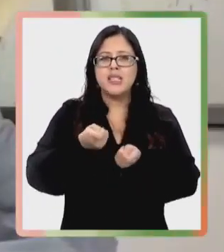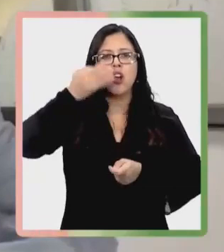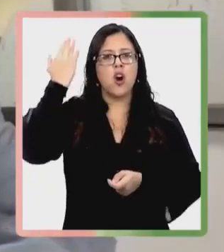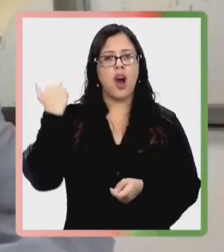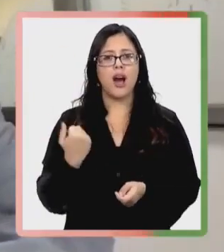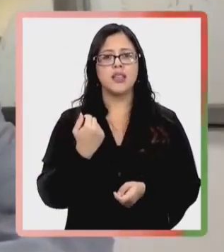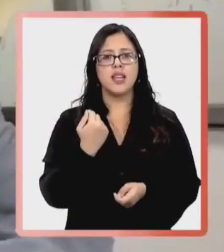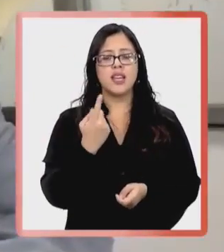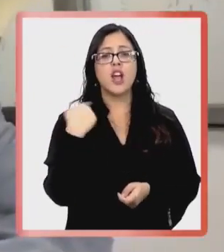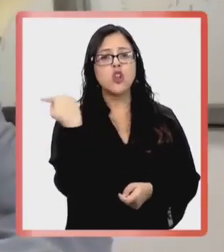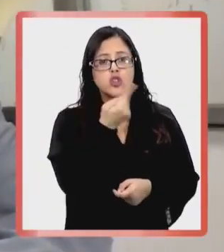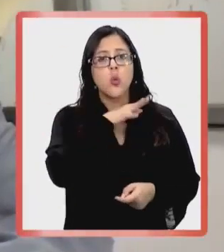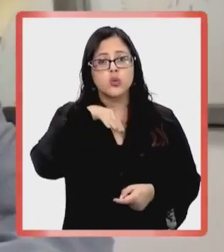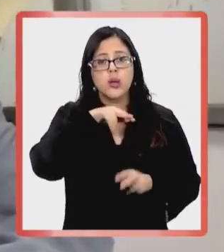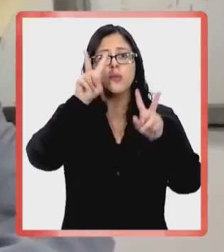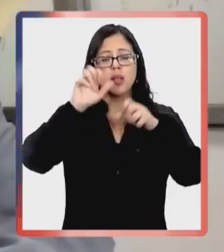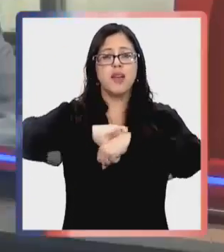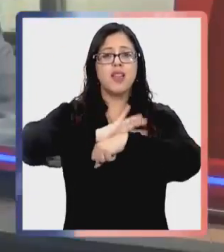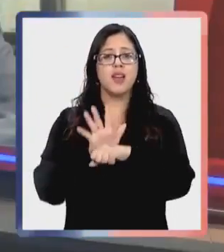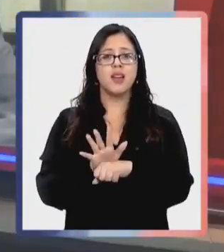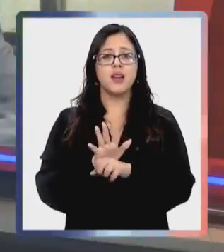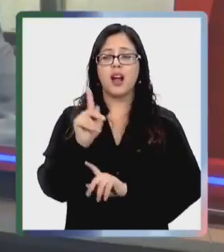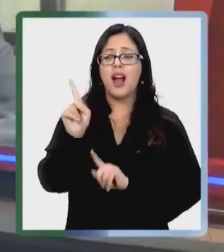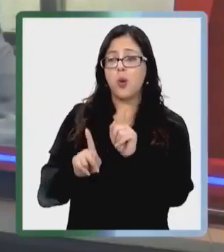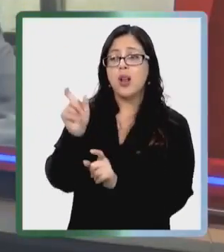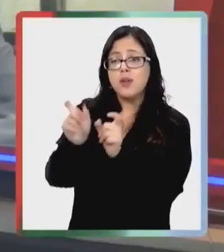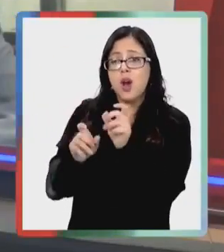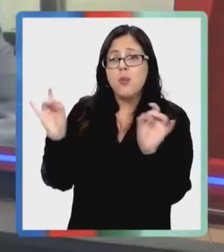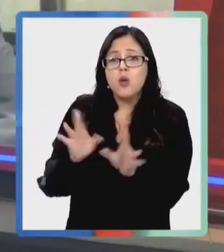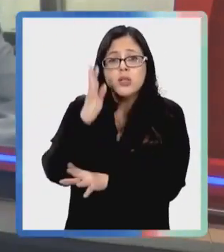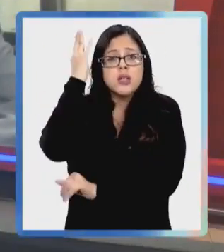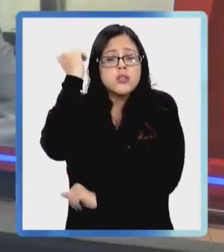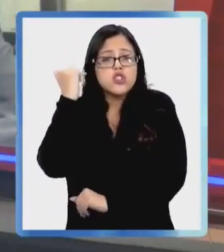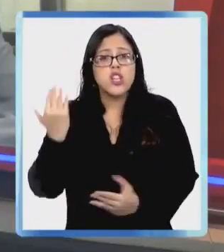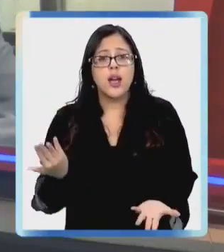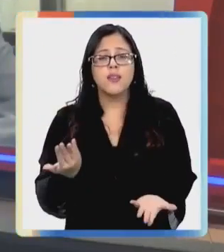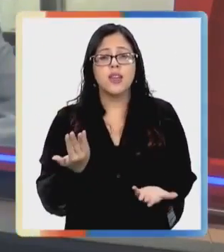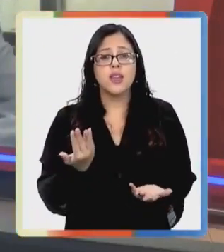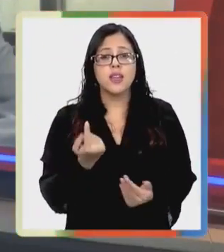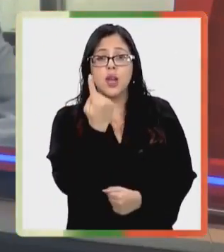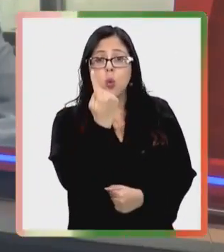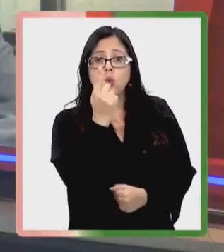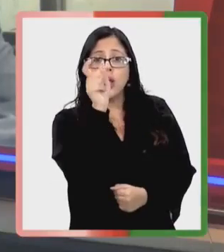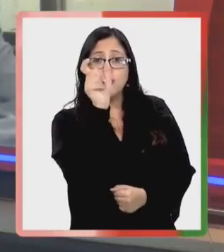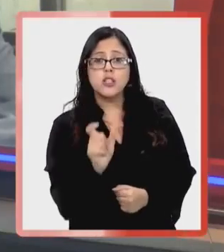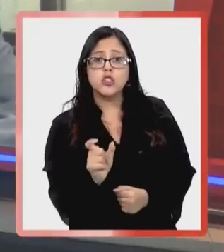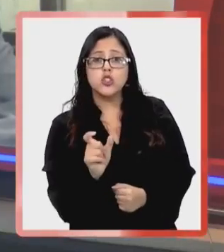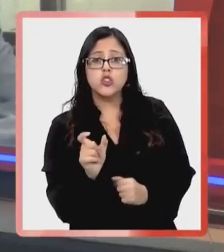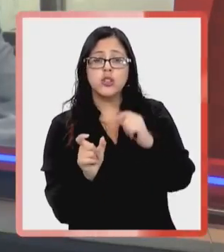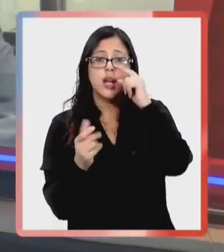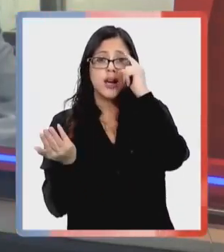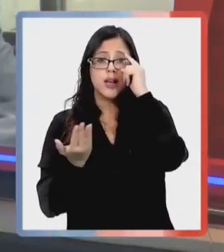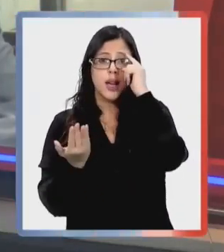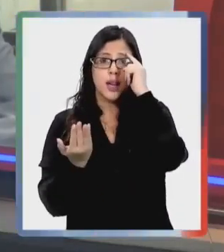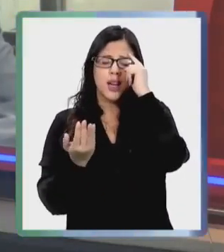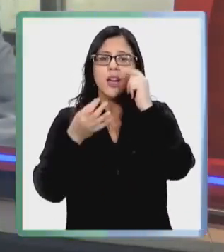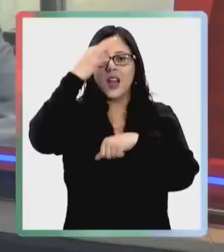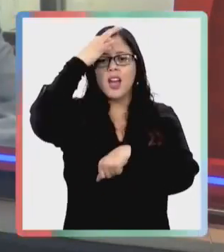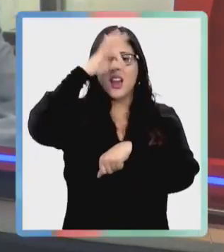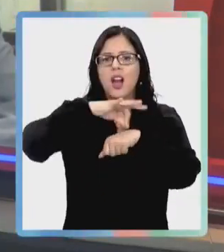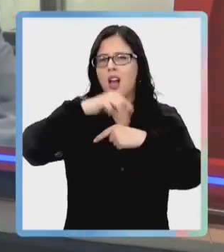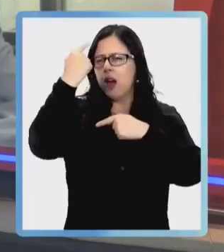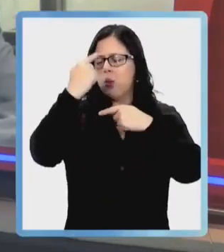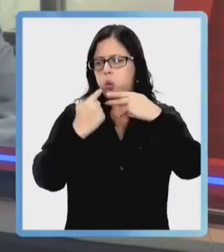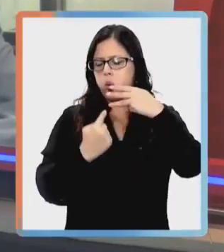que usamos nosotros durante la pandemia. Algunas personas puede que no sepan que una misma persona, un mismo paciente se puede infectar de